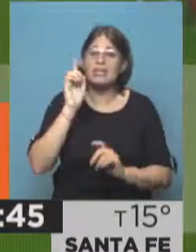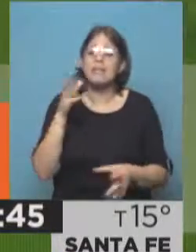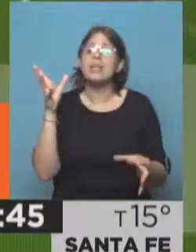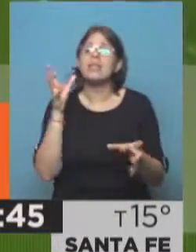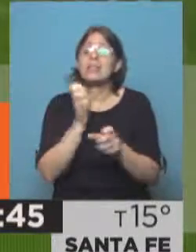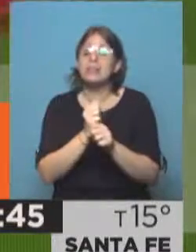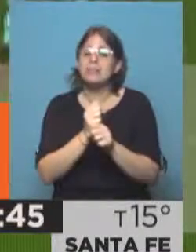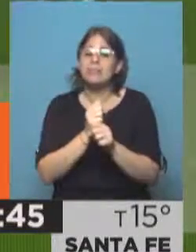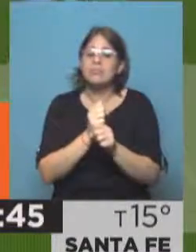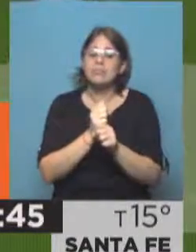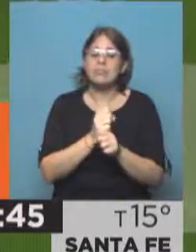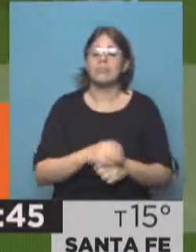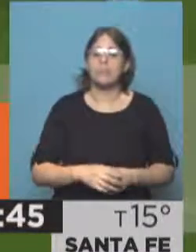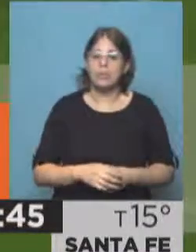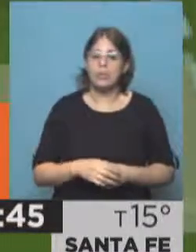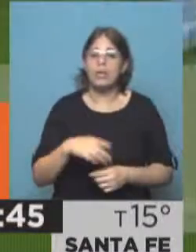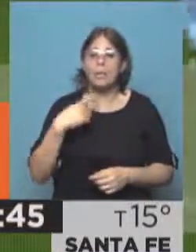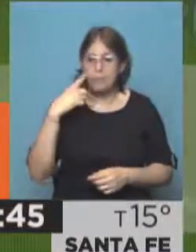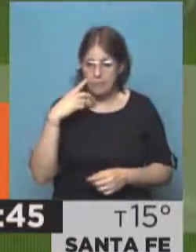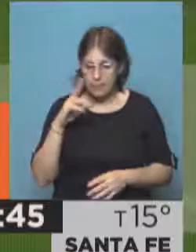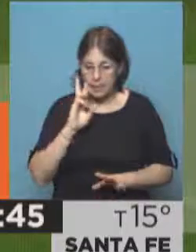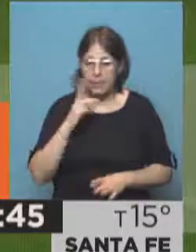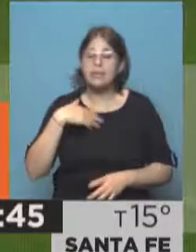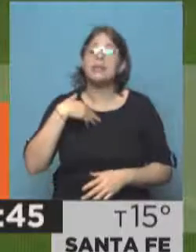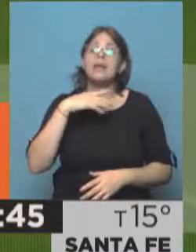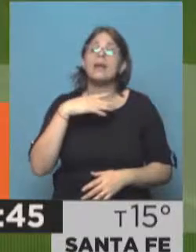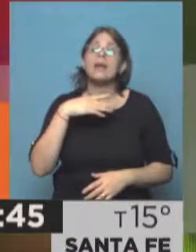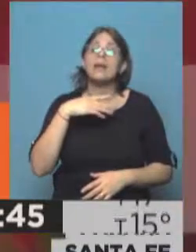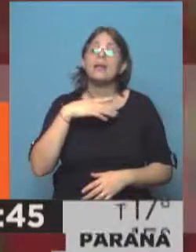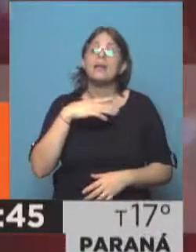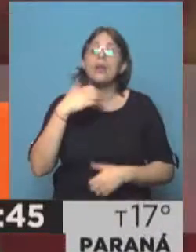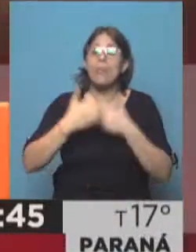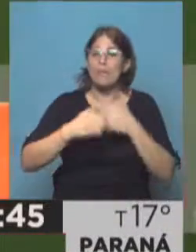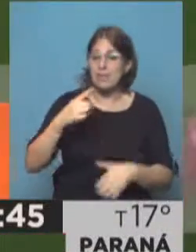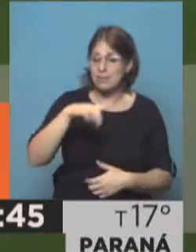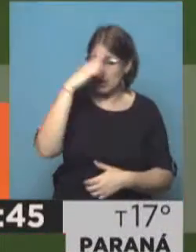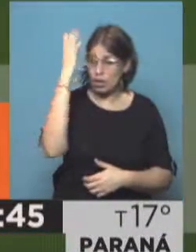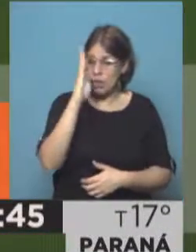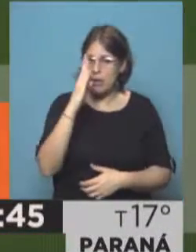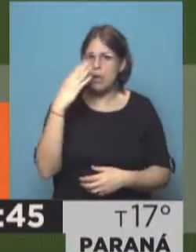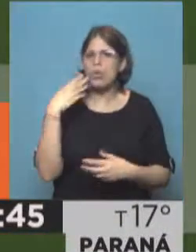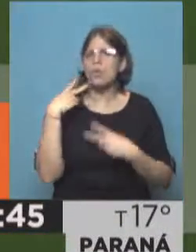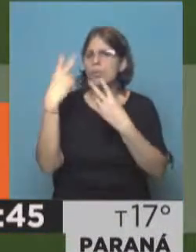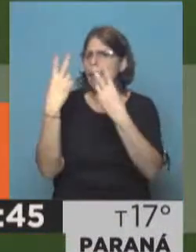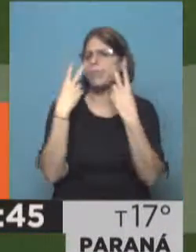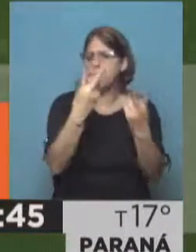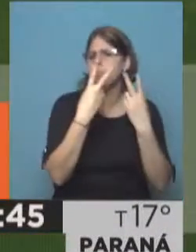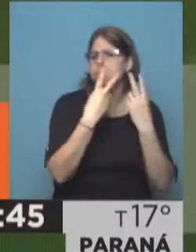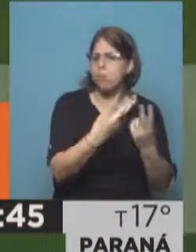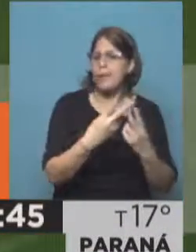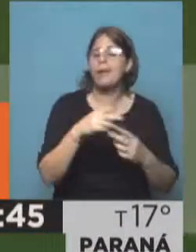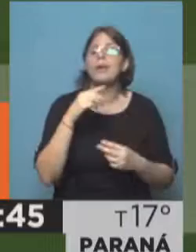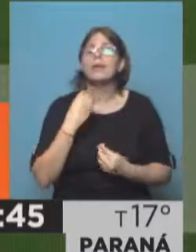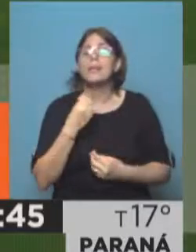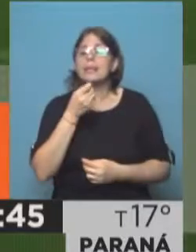transportes. Vos fijate que el Nacional es uno de los campeonatos que tiene más viajes, sí. Entonces eso hace que